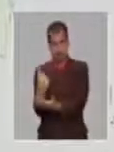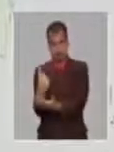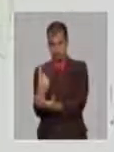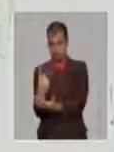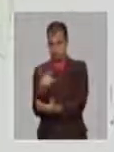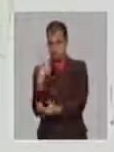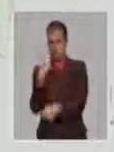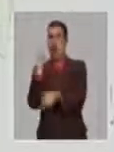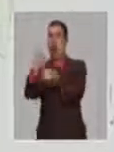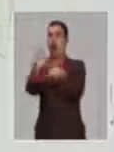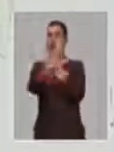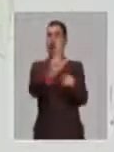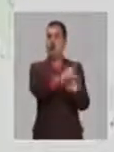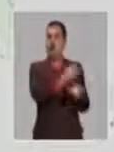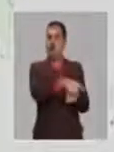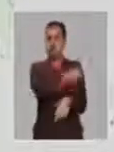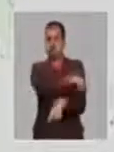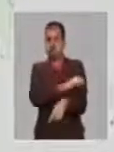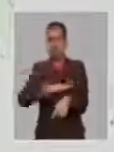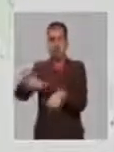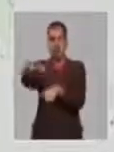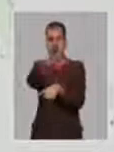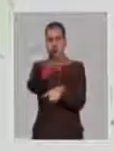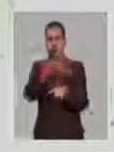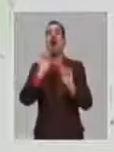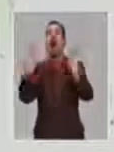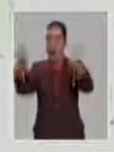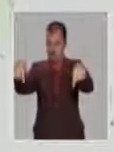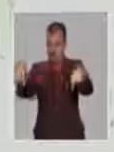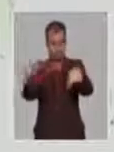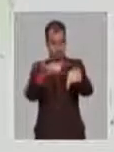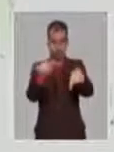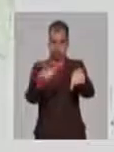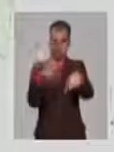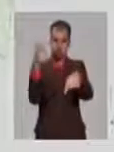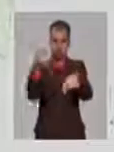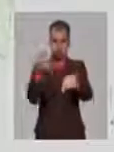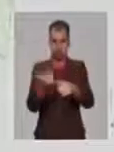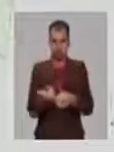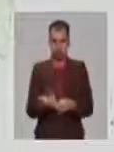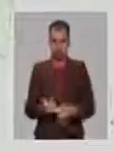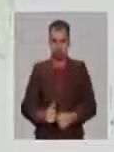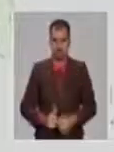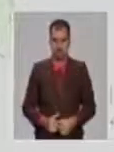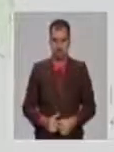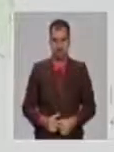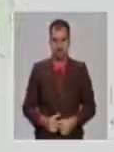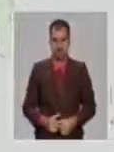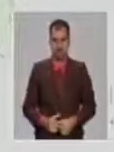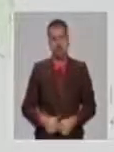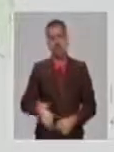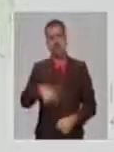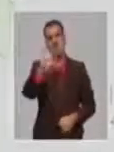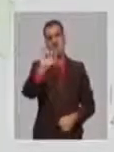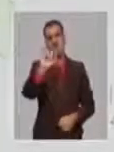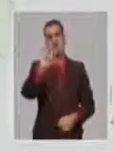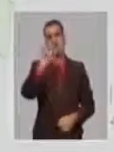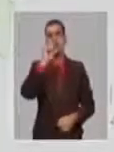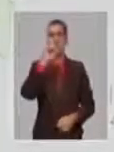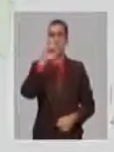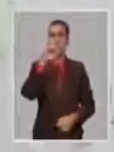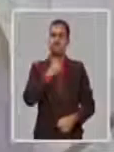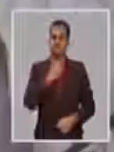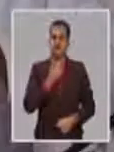incorporar áreas digamos, más lejanas, con determinadas condiciones como es el Cobre, el Caney, Boniato, también